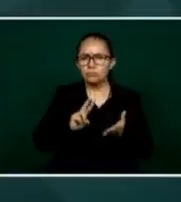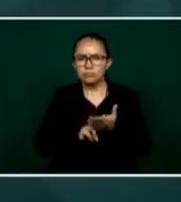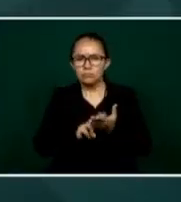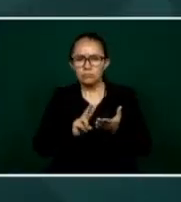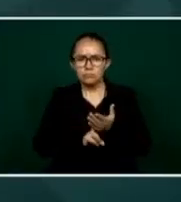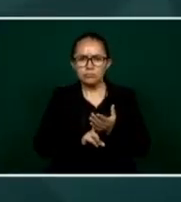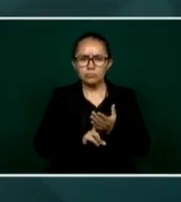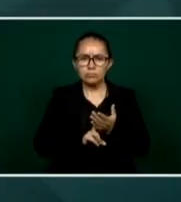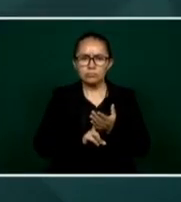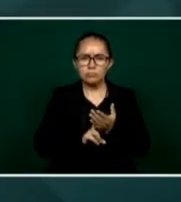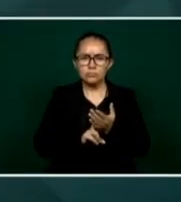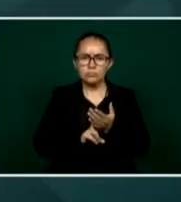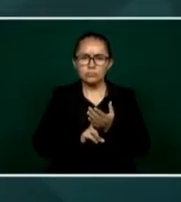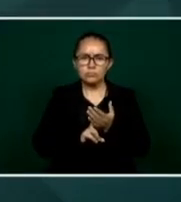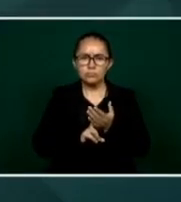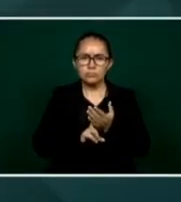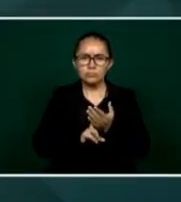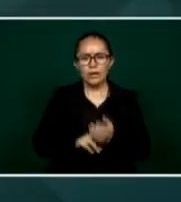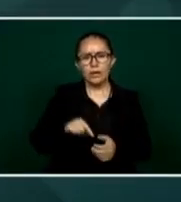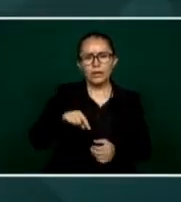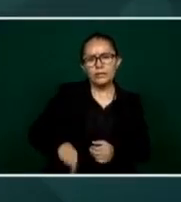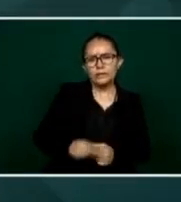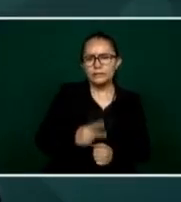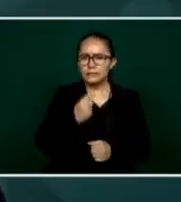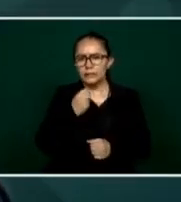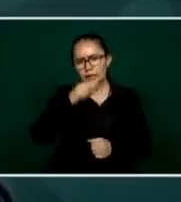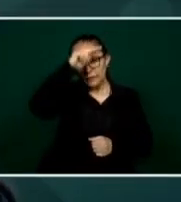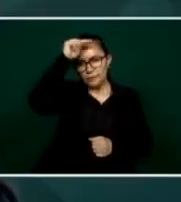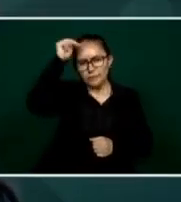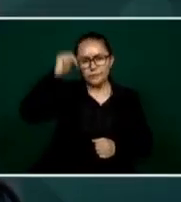que nos deja Nayarit.